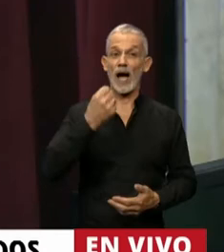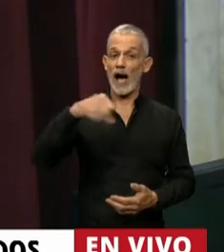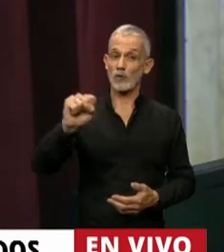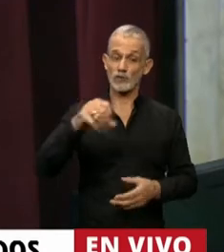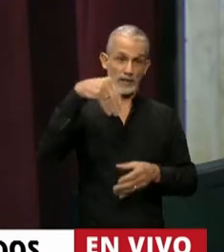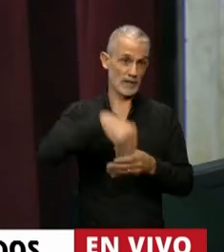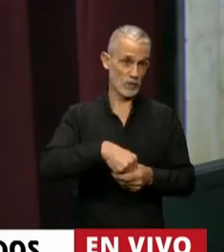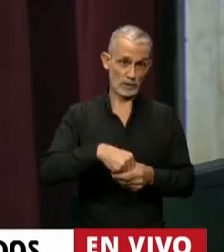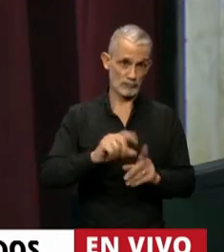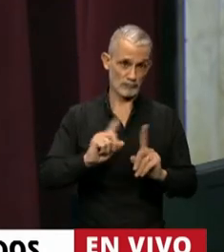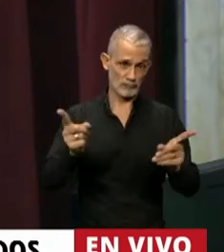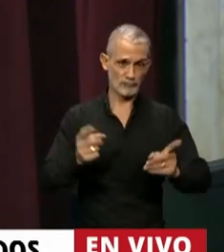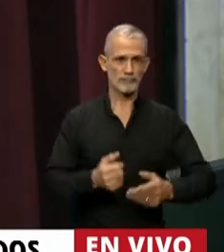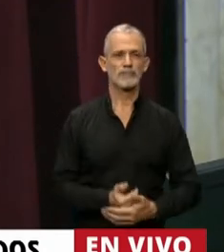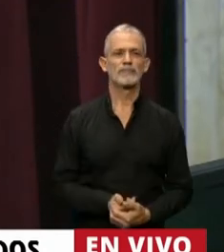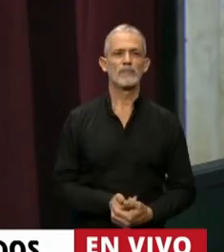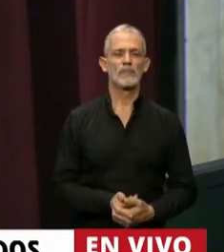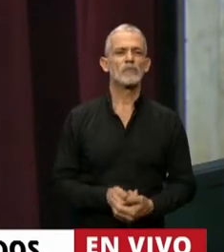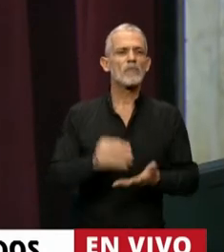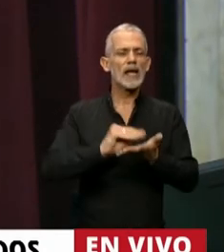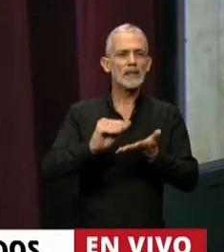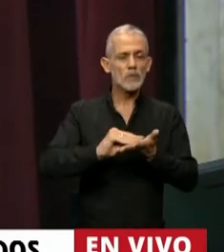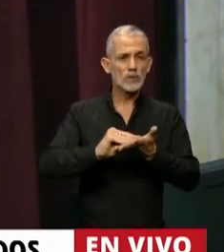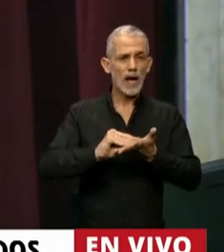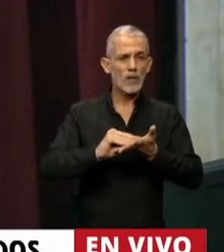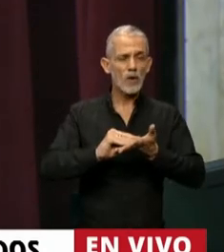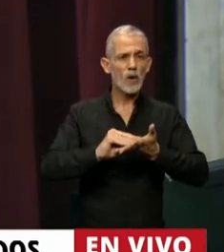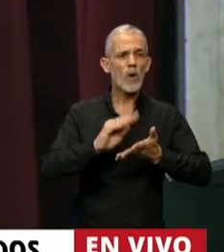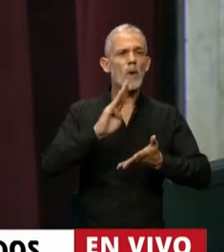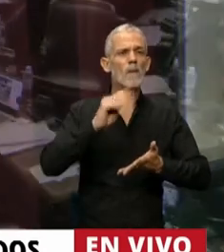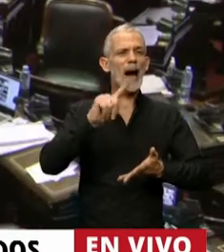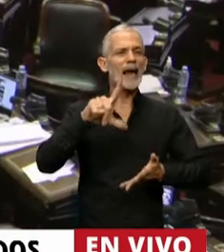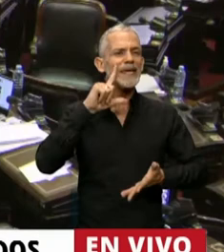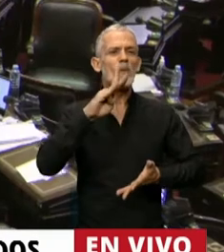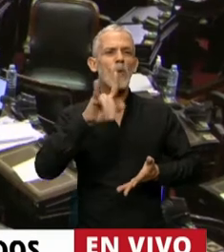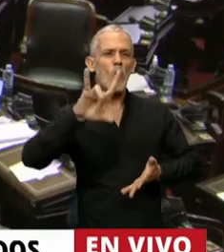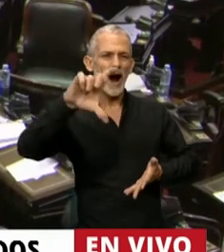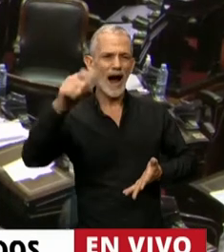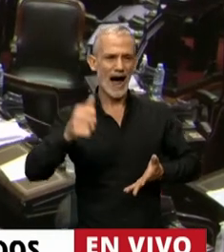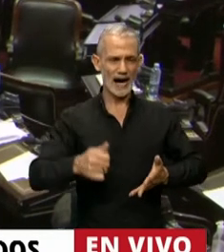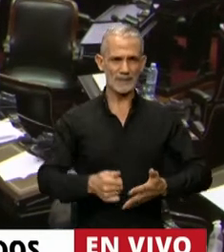Ausente a la hora de votar. Diputado Eduardo Balibuca.